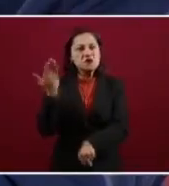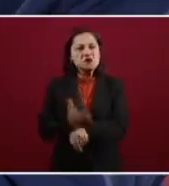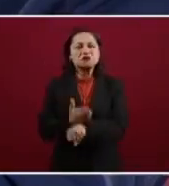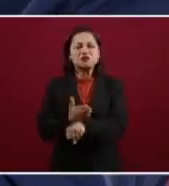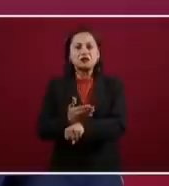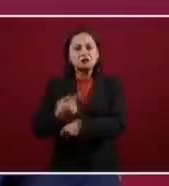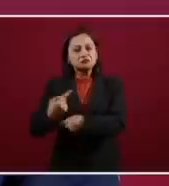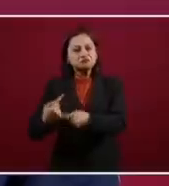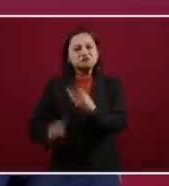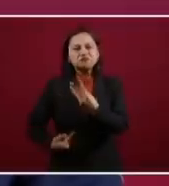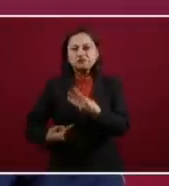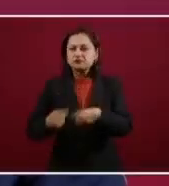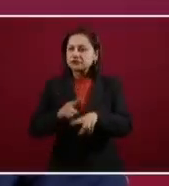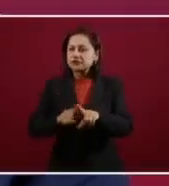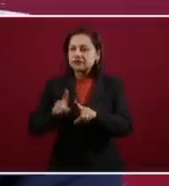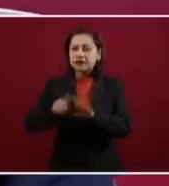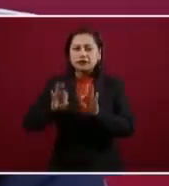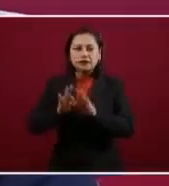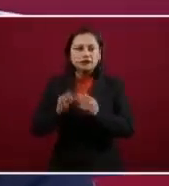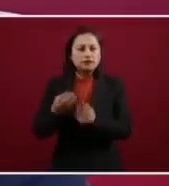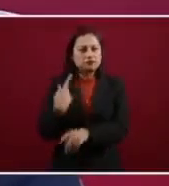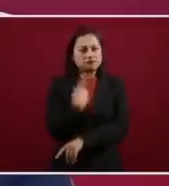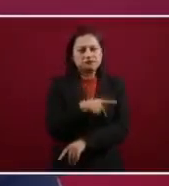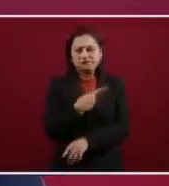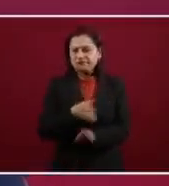con el uso de la fuerza además